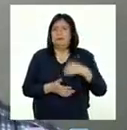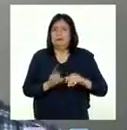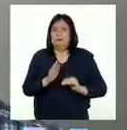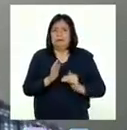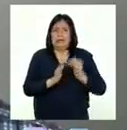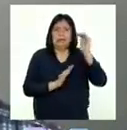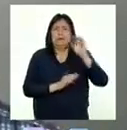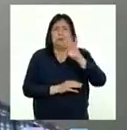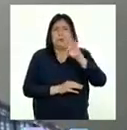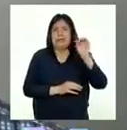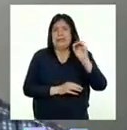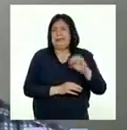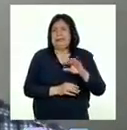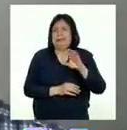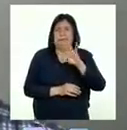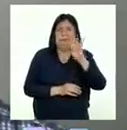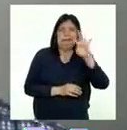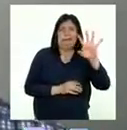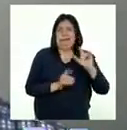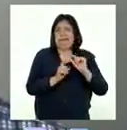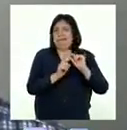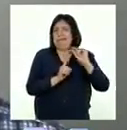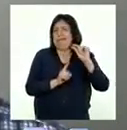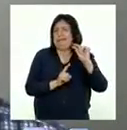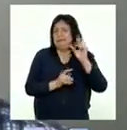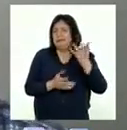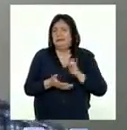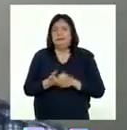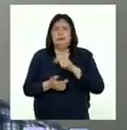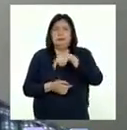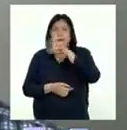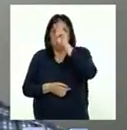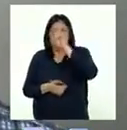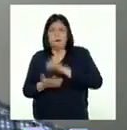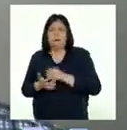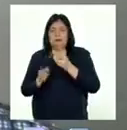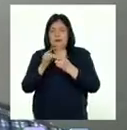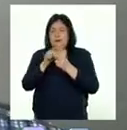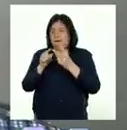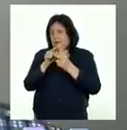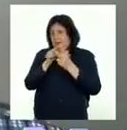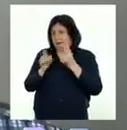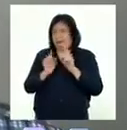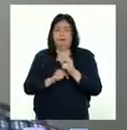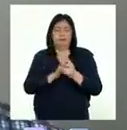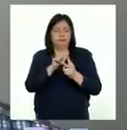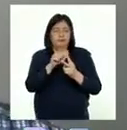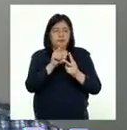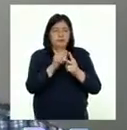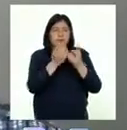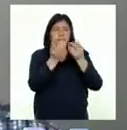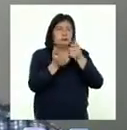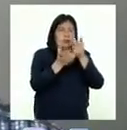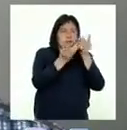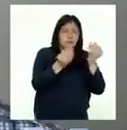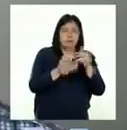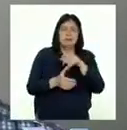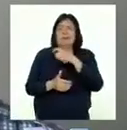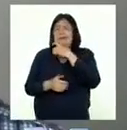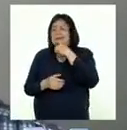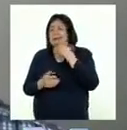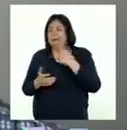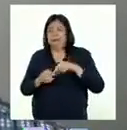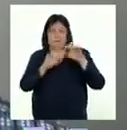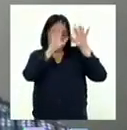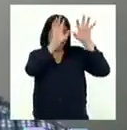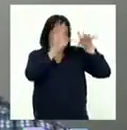de 40-45 grados centígrados. En Perú tenemos dos estaciones muy marcadas, una estación húmeda y una estación seca, la